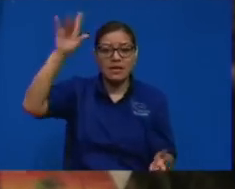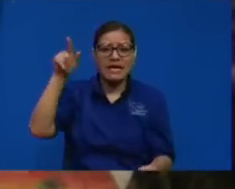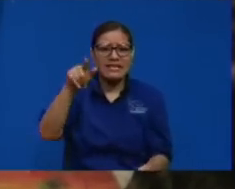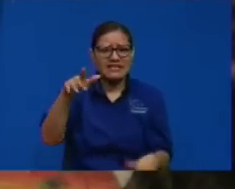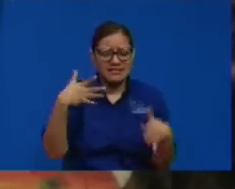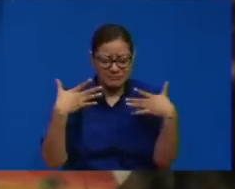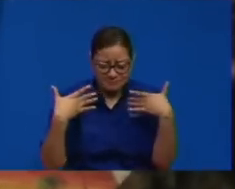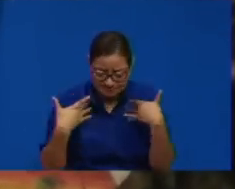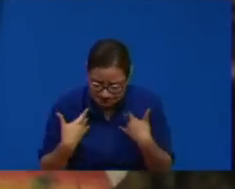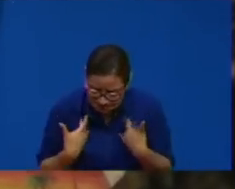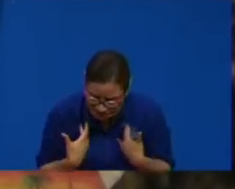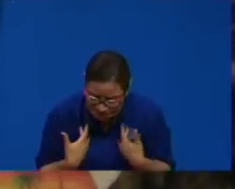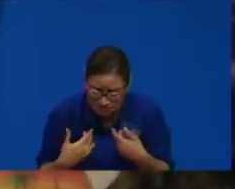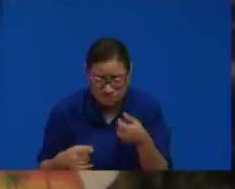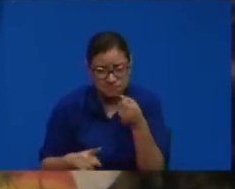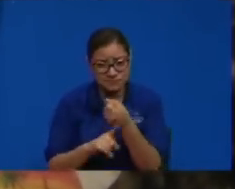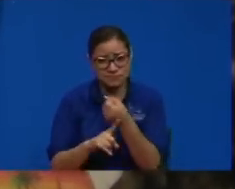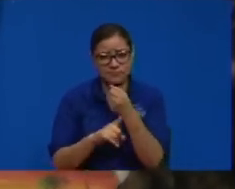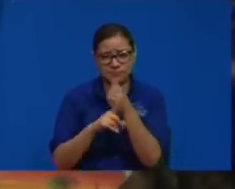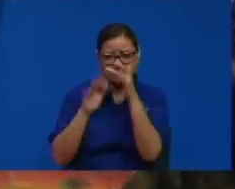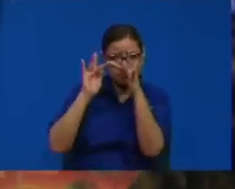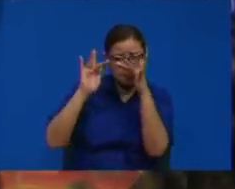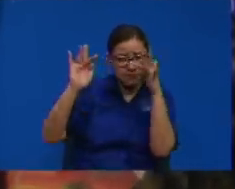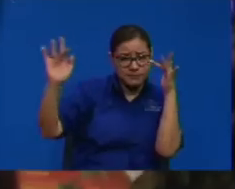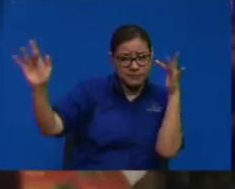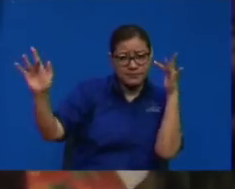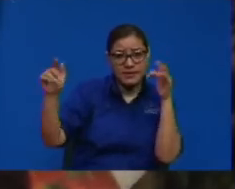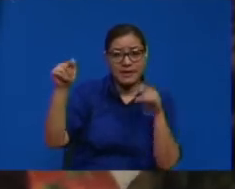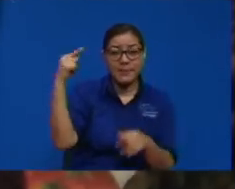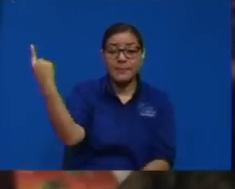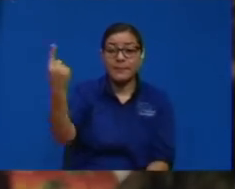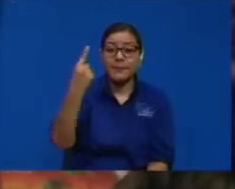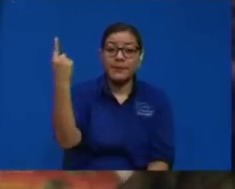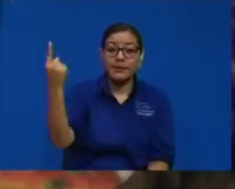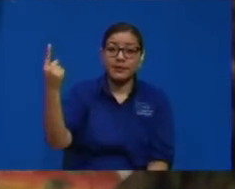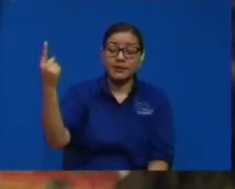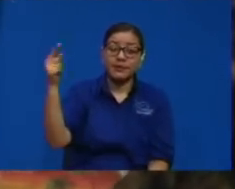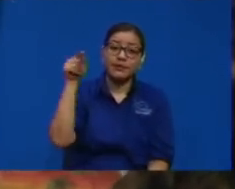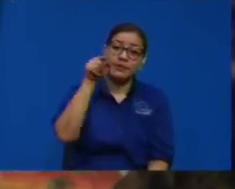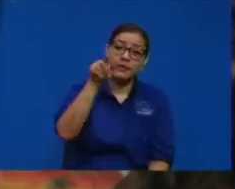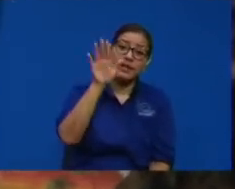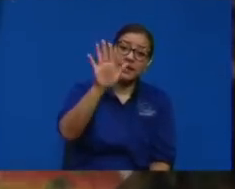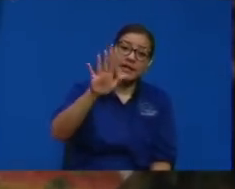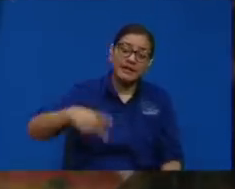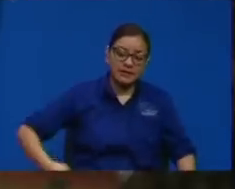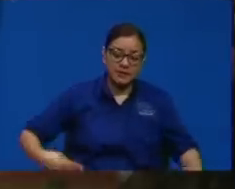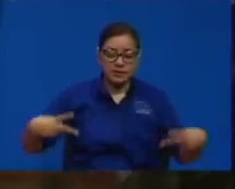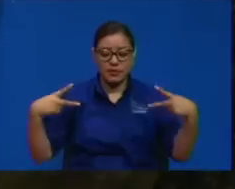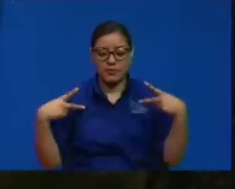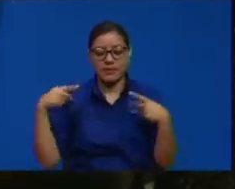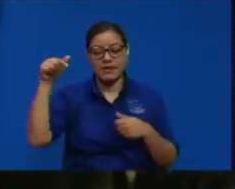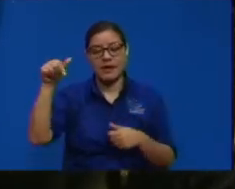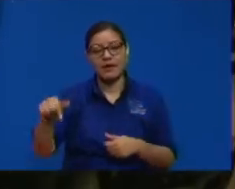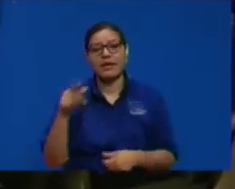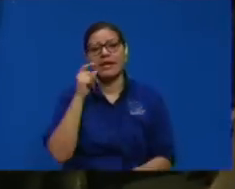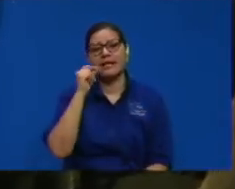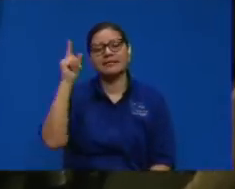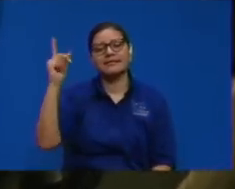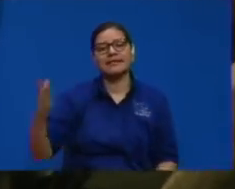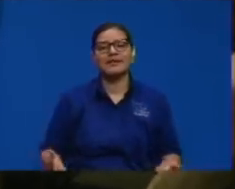cansado por la prueba, si te habías fatigado por todo lo que ha sobrevenido, el Señor te va a dar fuerza, pero